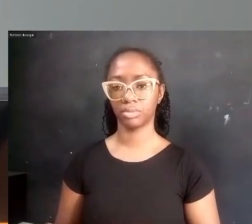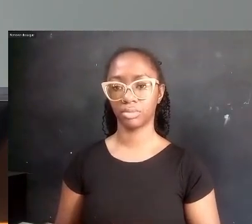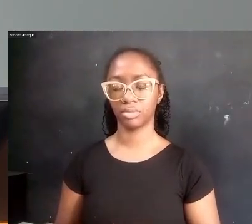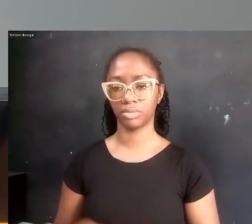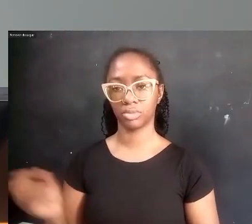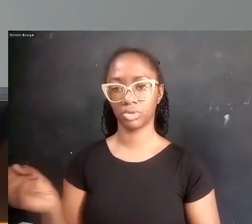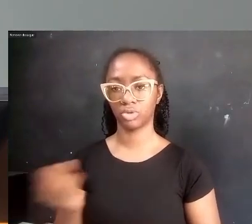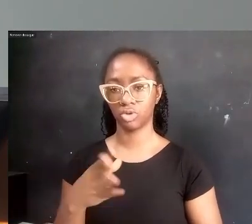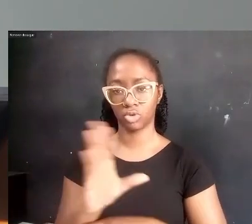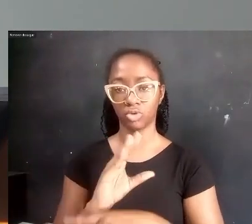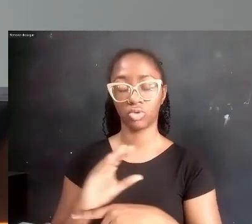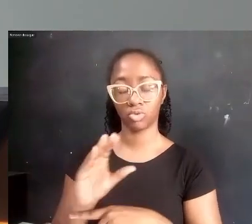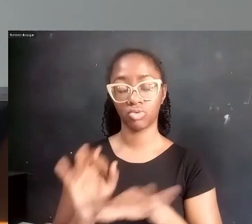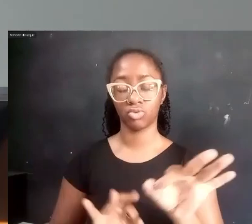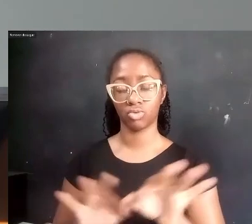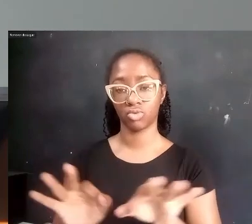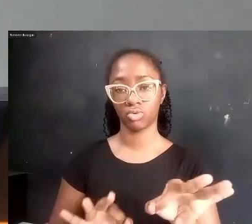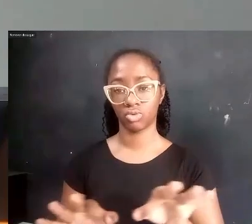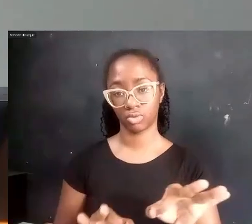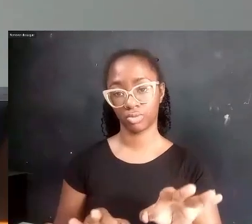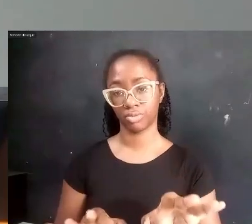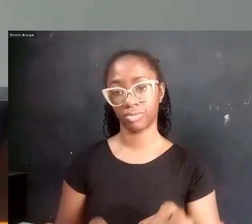constitución.